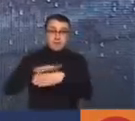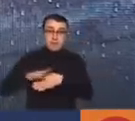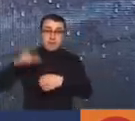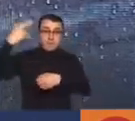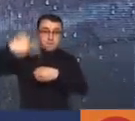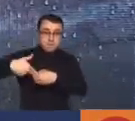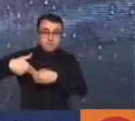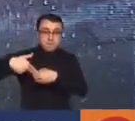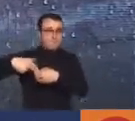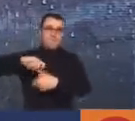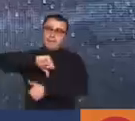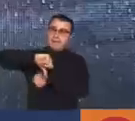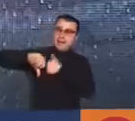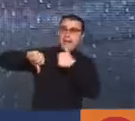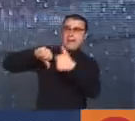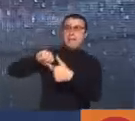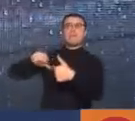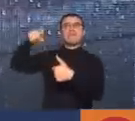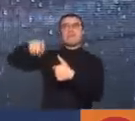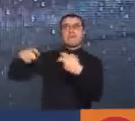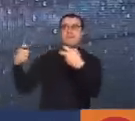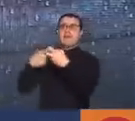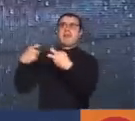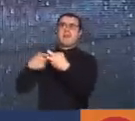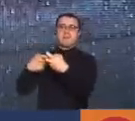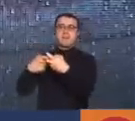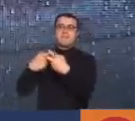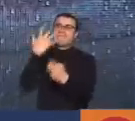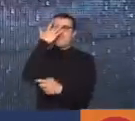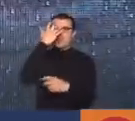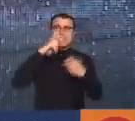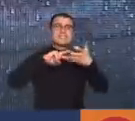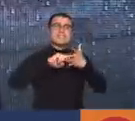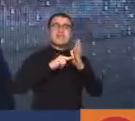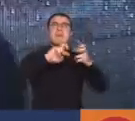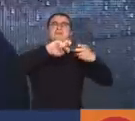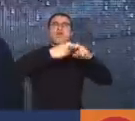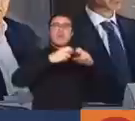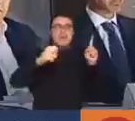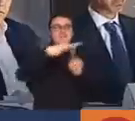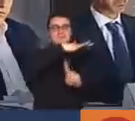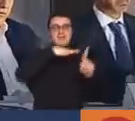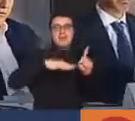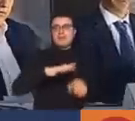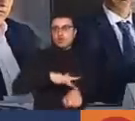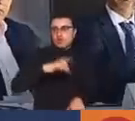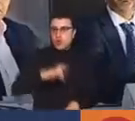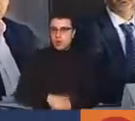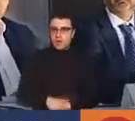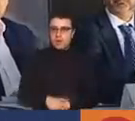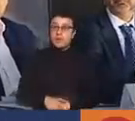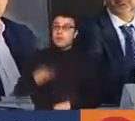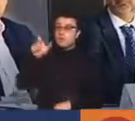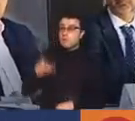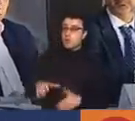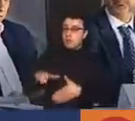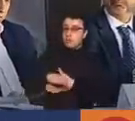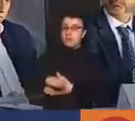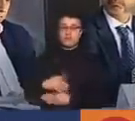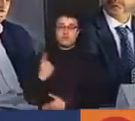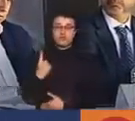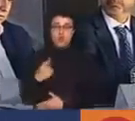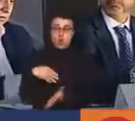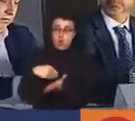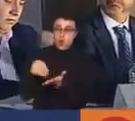que entre otras necesitamos que se vuelvan eléctricos porque es un problema ambiental, toca hacerlo, y un taxista no puede por sí mismo